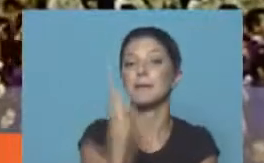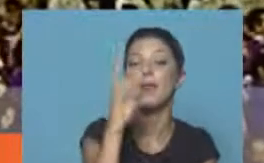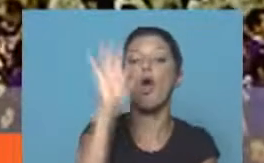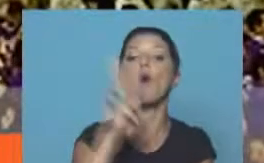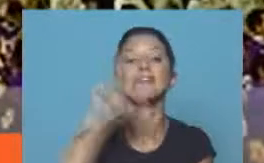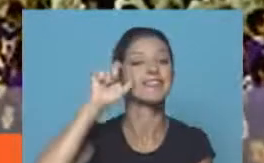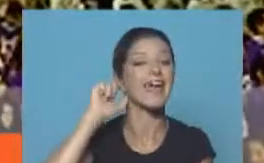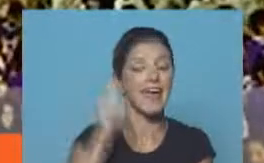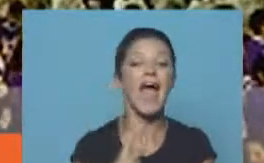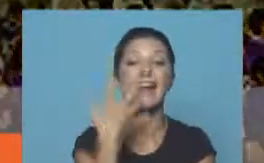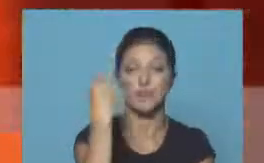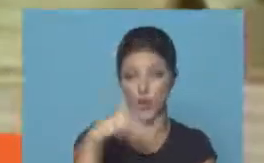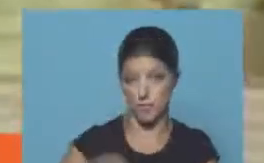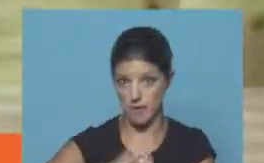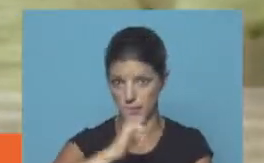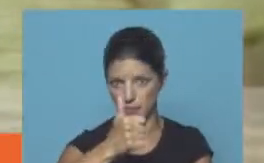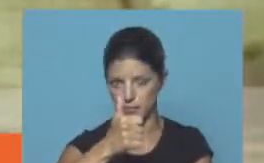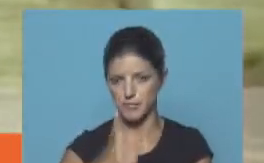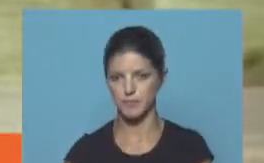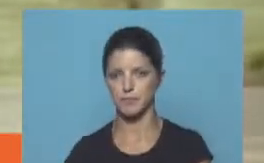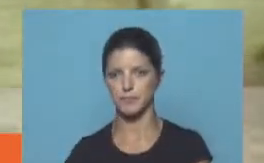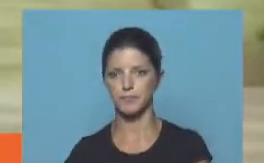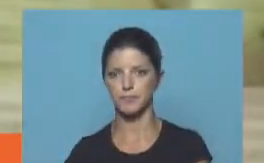del 5 de noviembre.